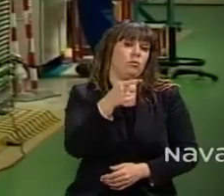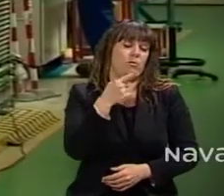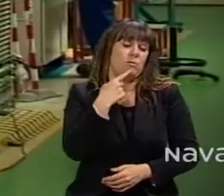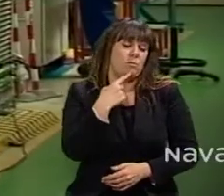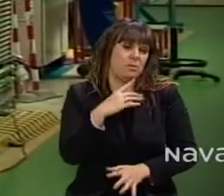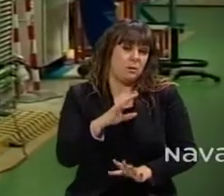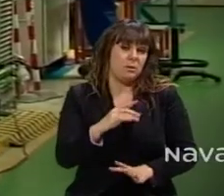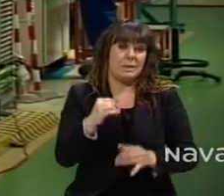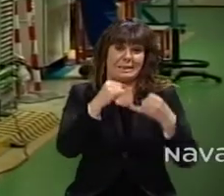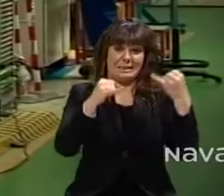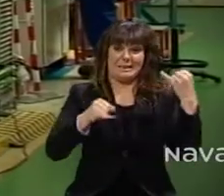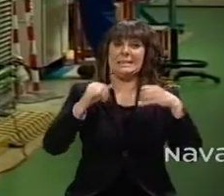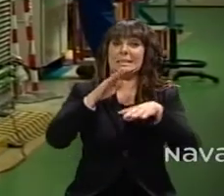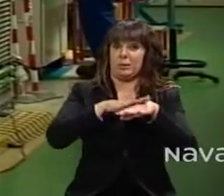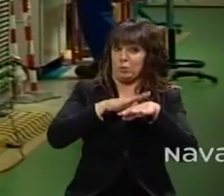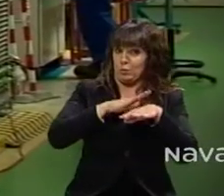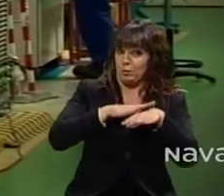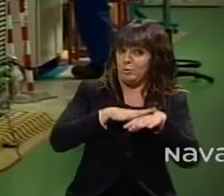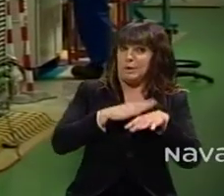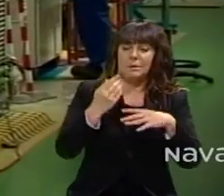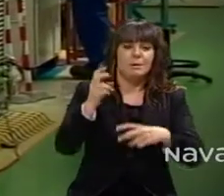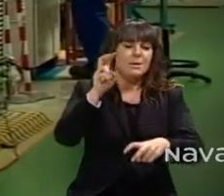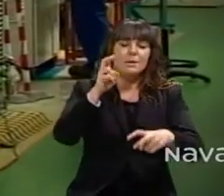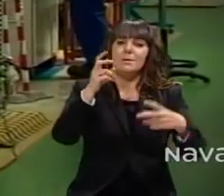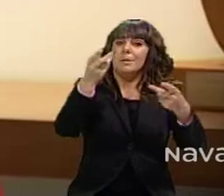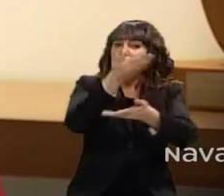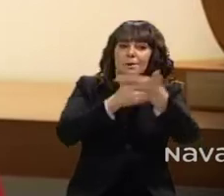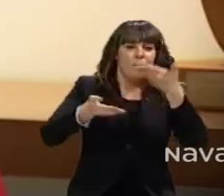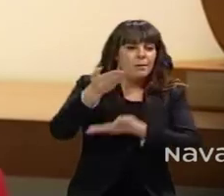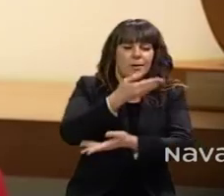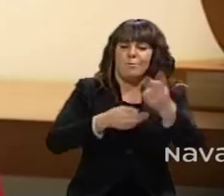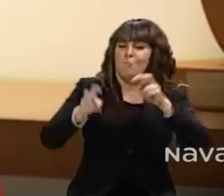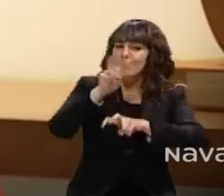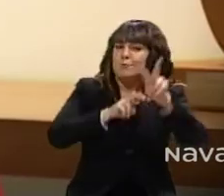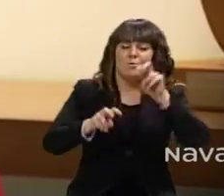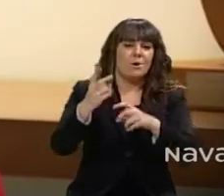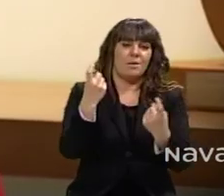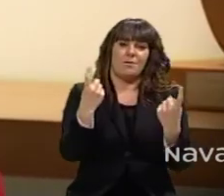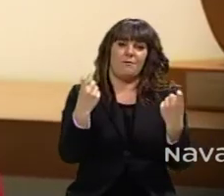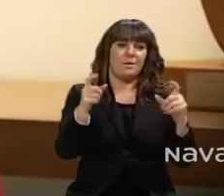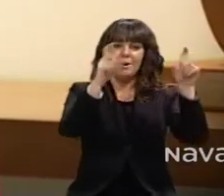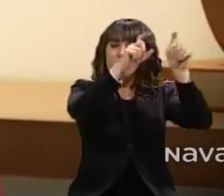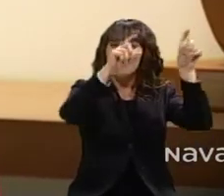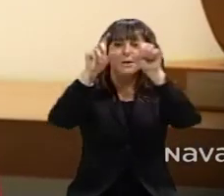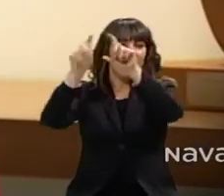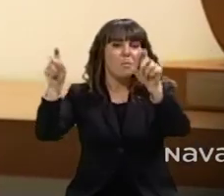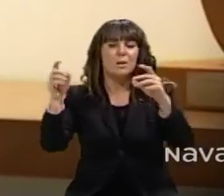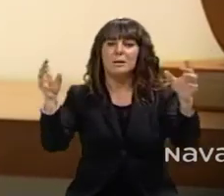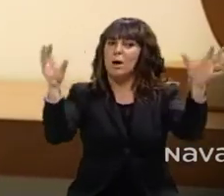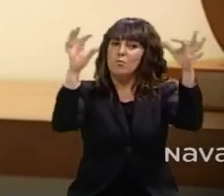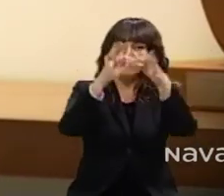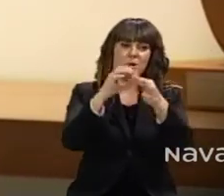en esta época de crisis tienes que buscar la cooperación, tienes que buscar el aliarte con otras compañías para poder